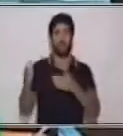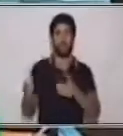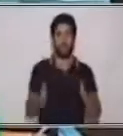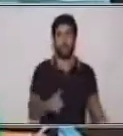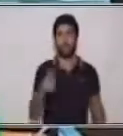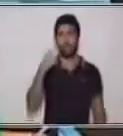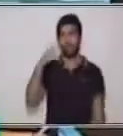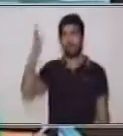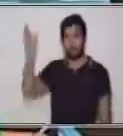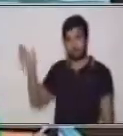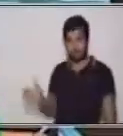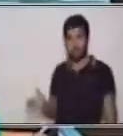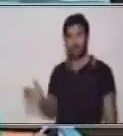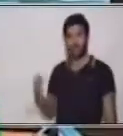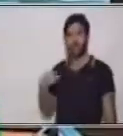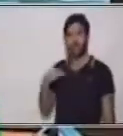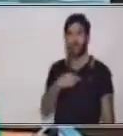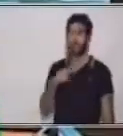esto fue el viaje a